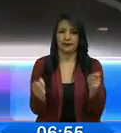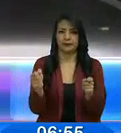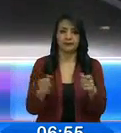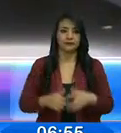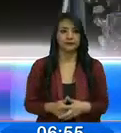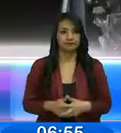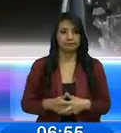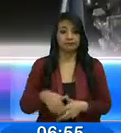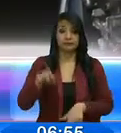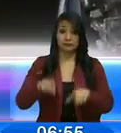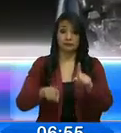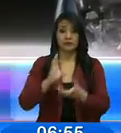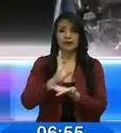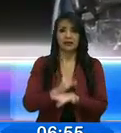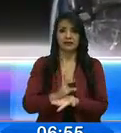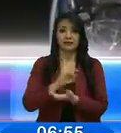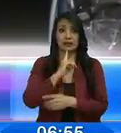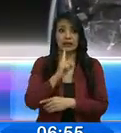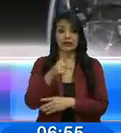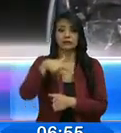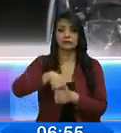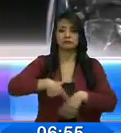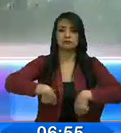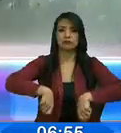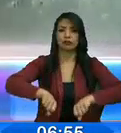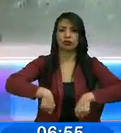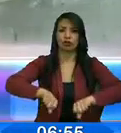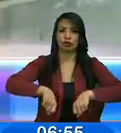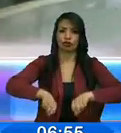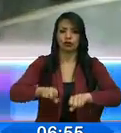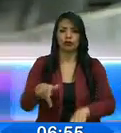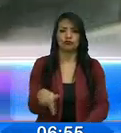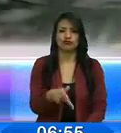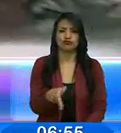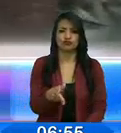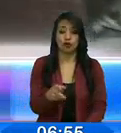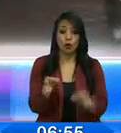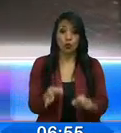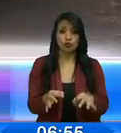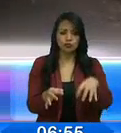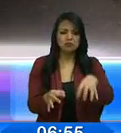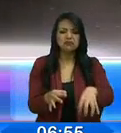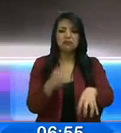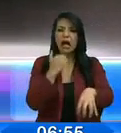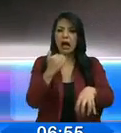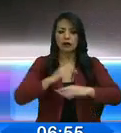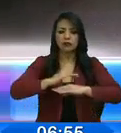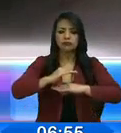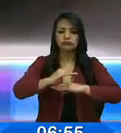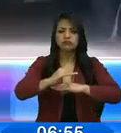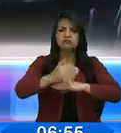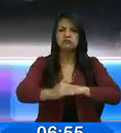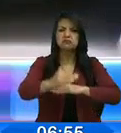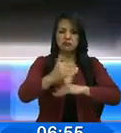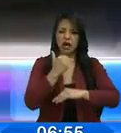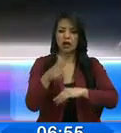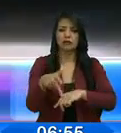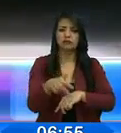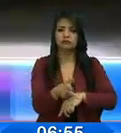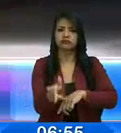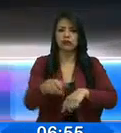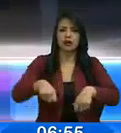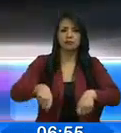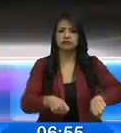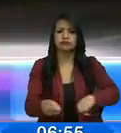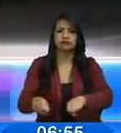la infortunada iba a bordo de una motocicleta y al evitar un obstáculo que estaba sobre la calzada, realizó una